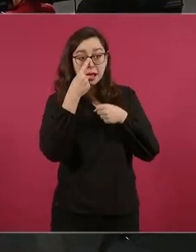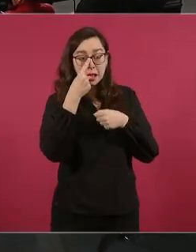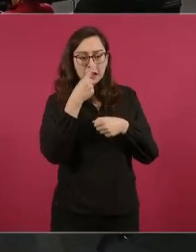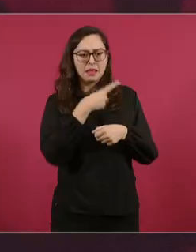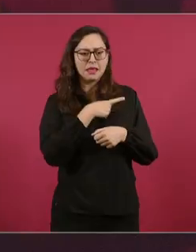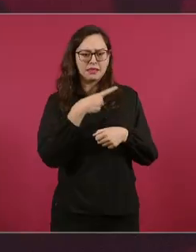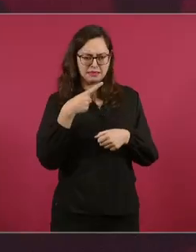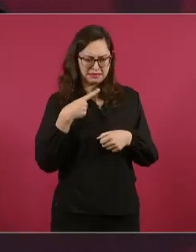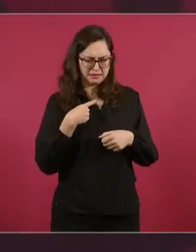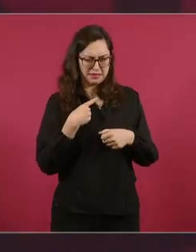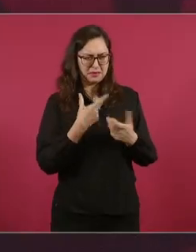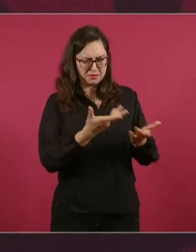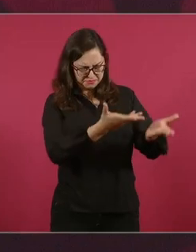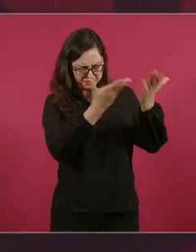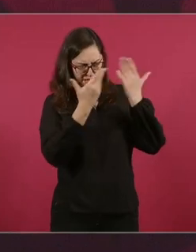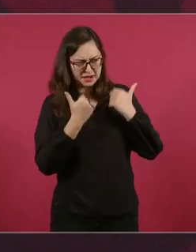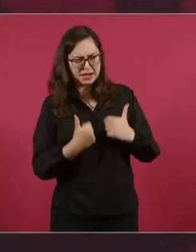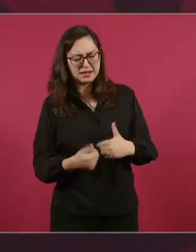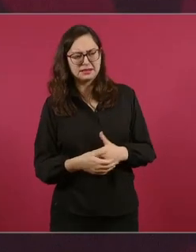nos hiciera un relato.